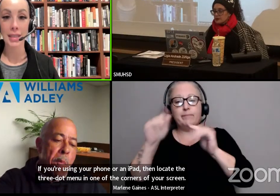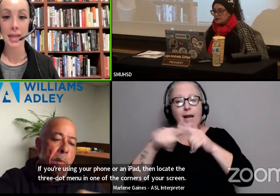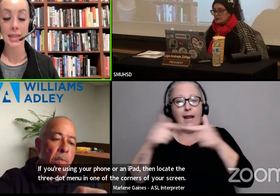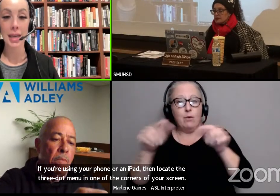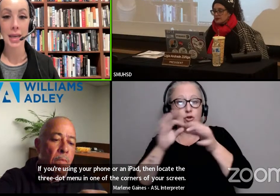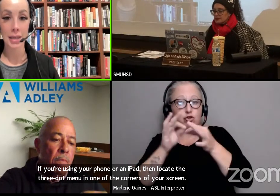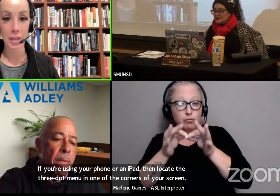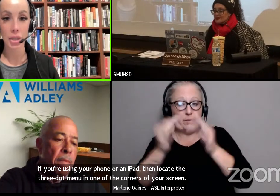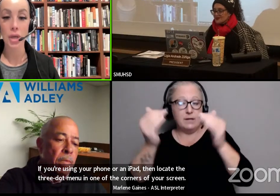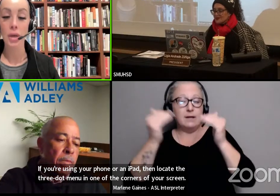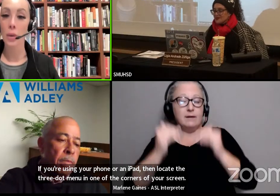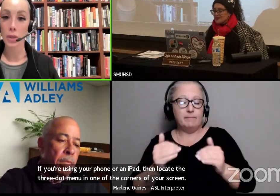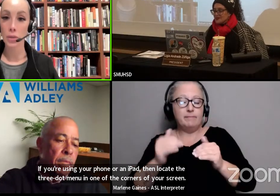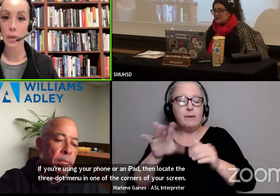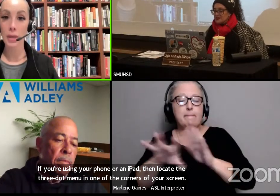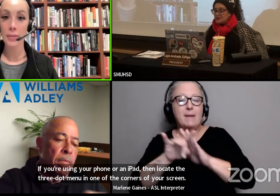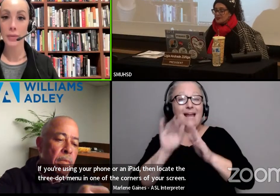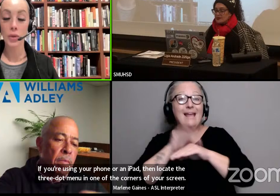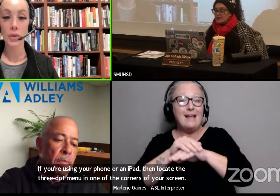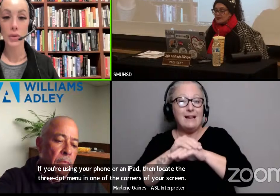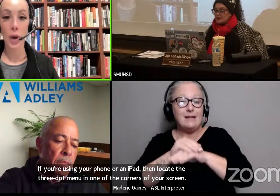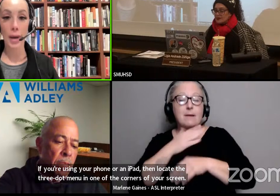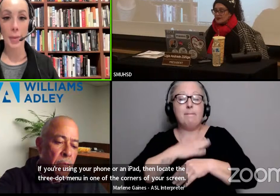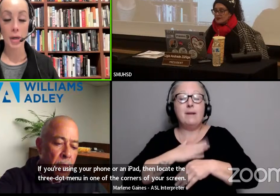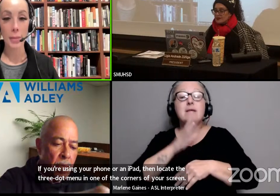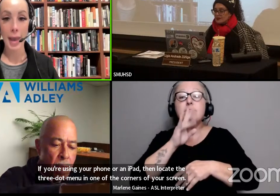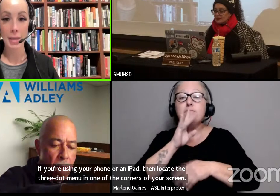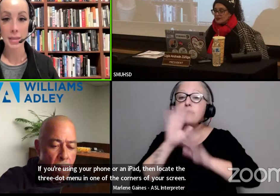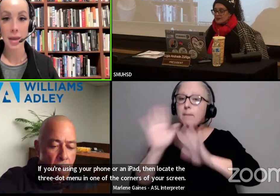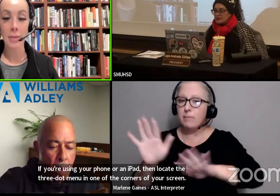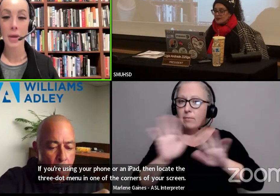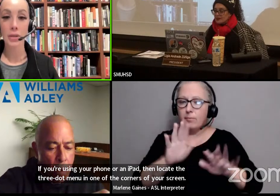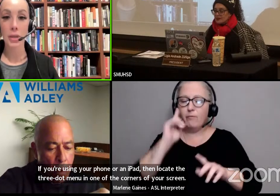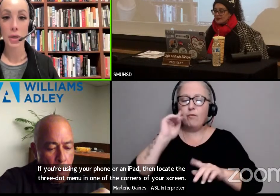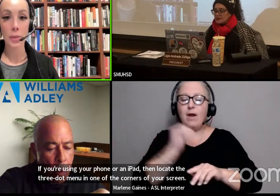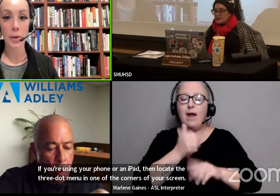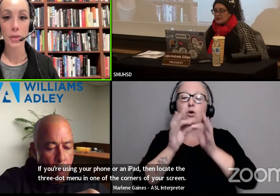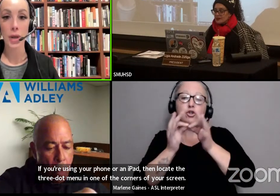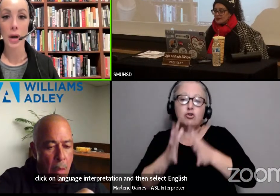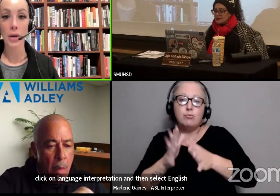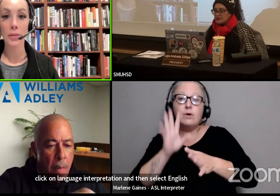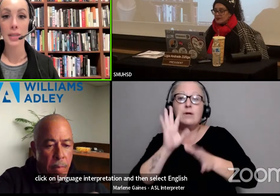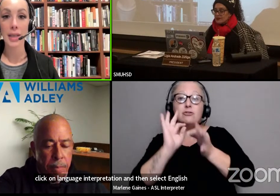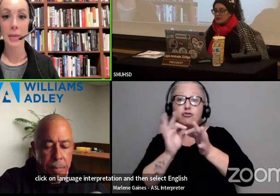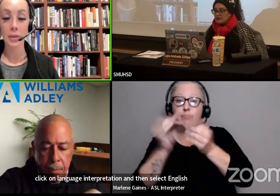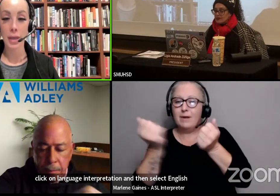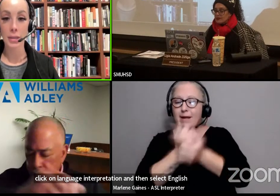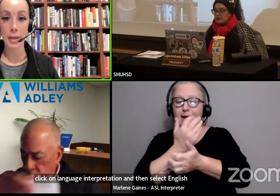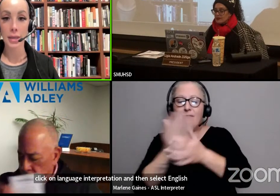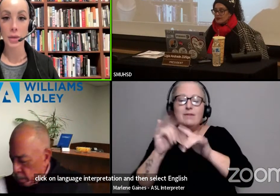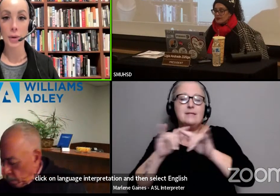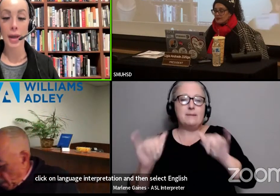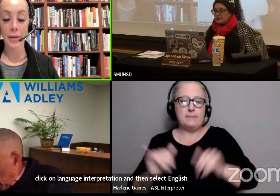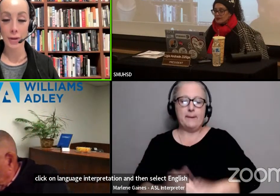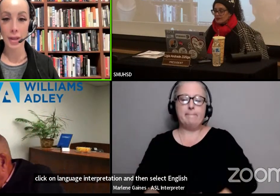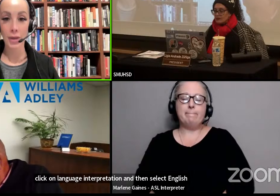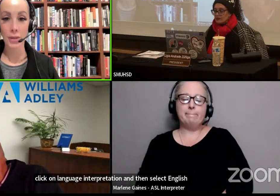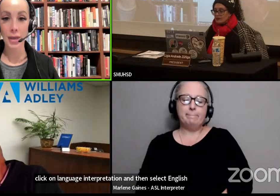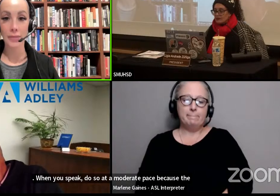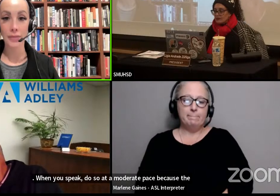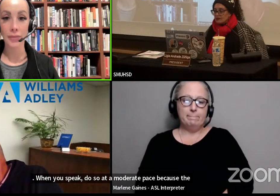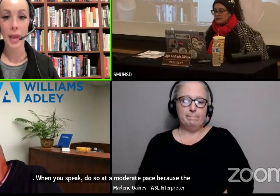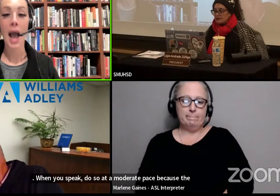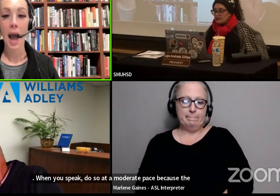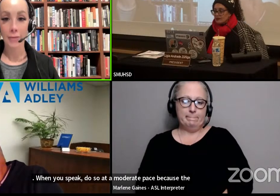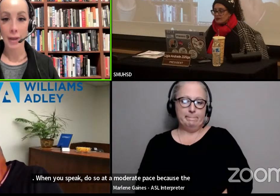and then select English. When you speak, do so at a moderate pace because the interpreters are going to be simultaneously interpreting everything you